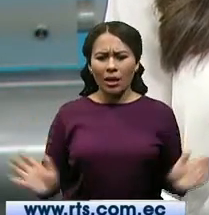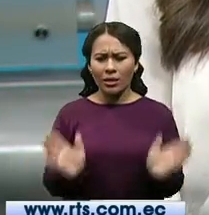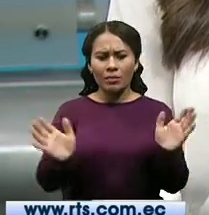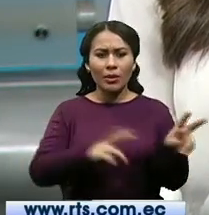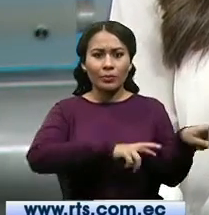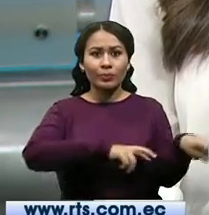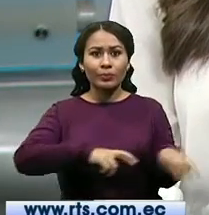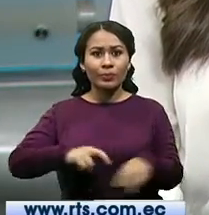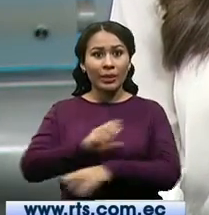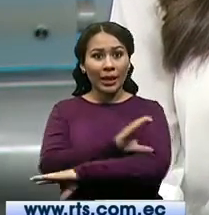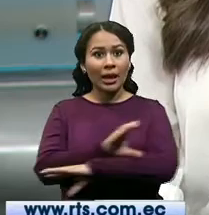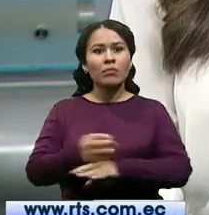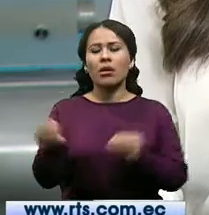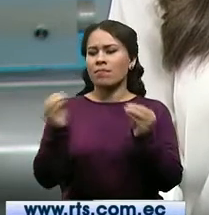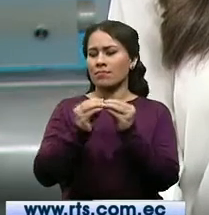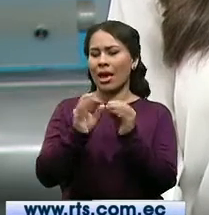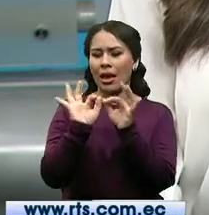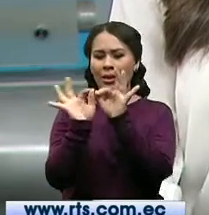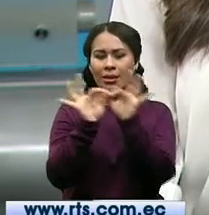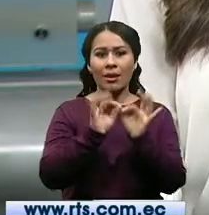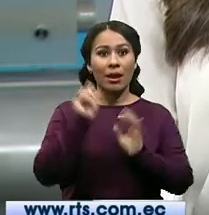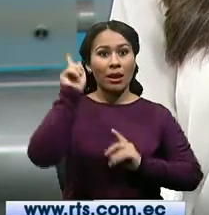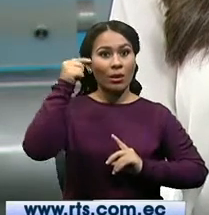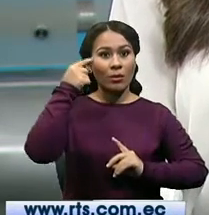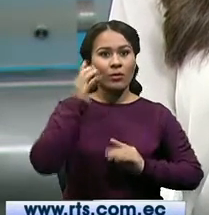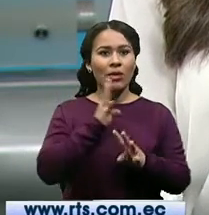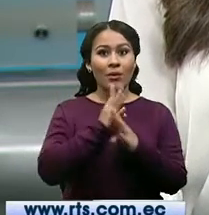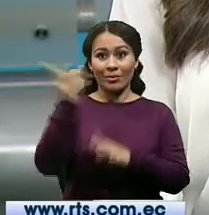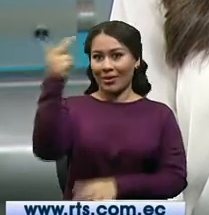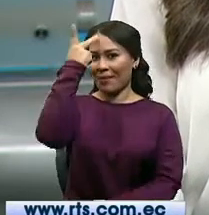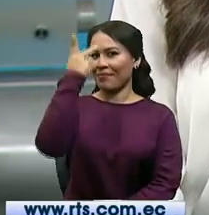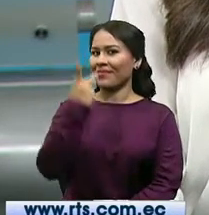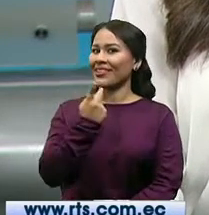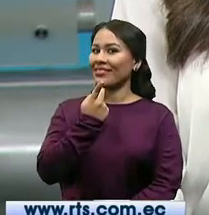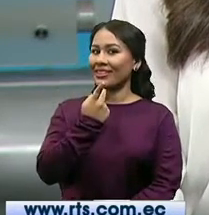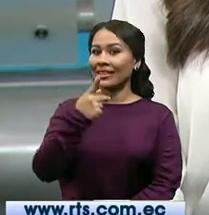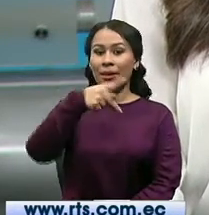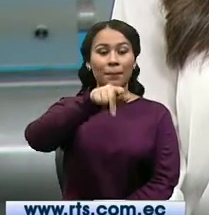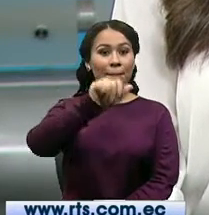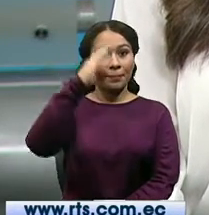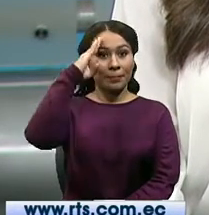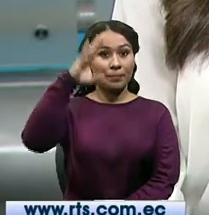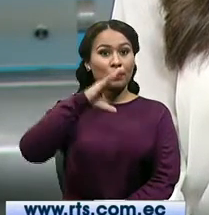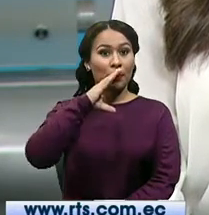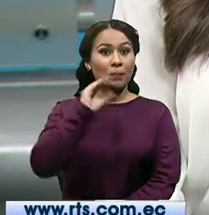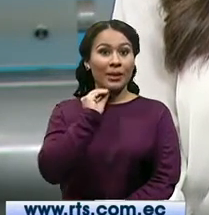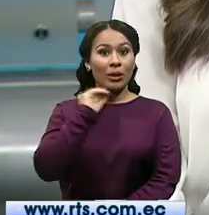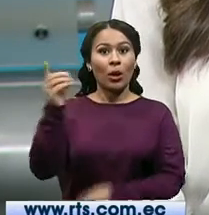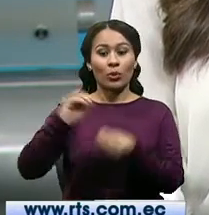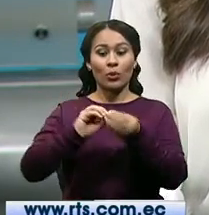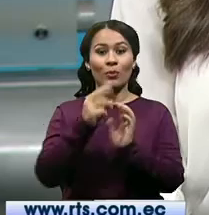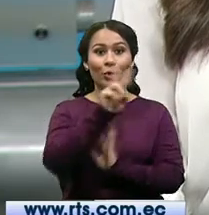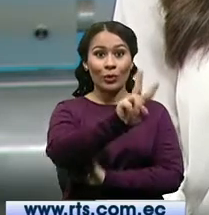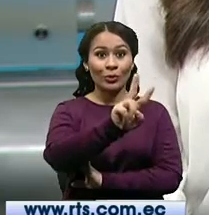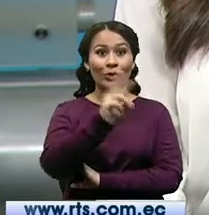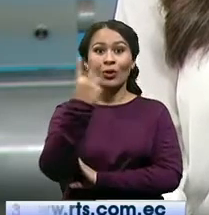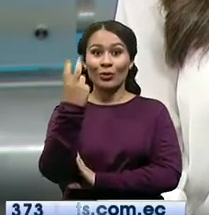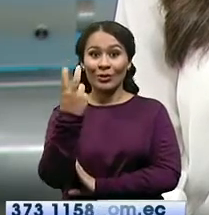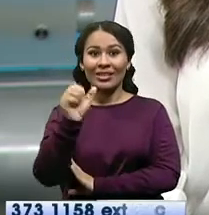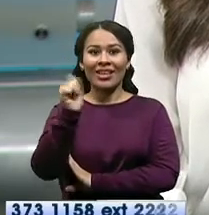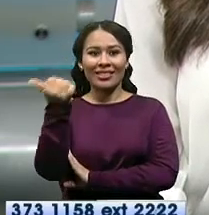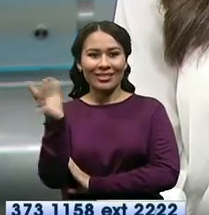una reforma estructural del Estado. Conozcamos el perfil de Paco Moncayo, aspirante a Carondelet por la lista